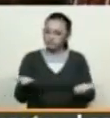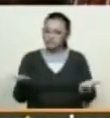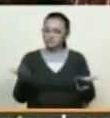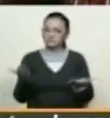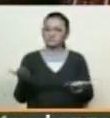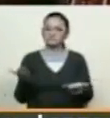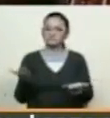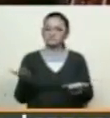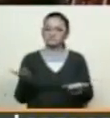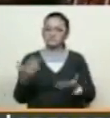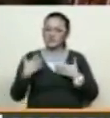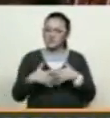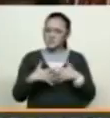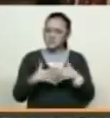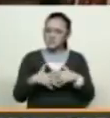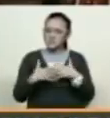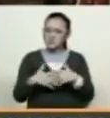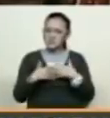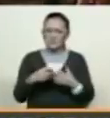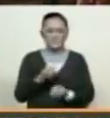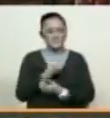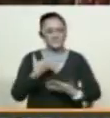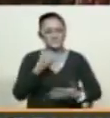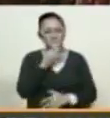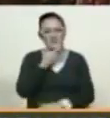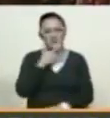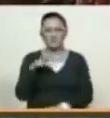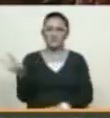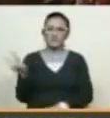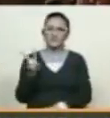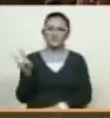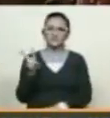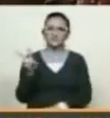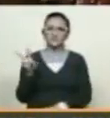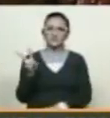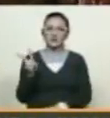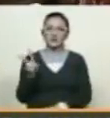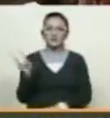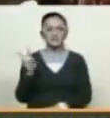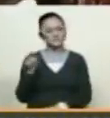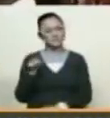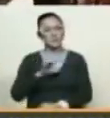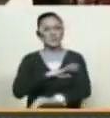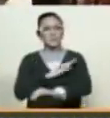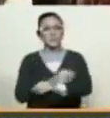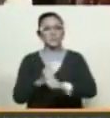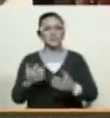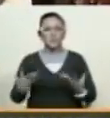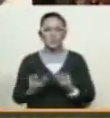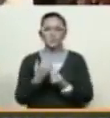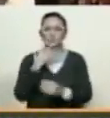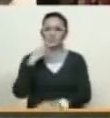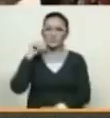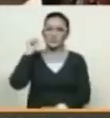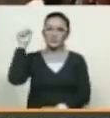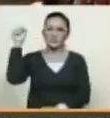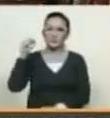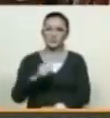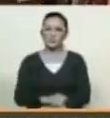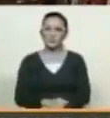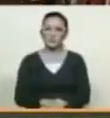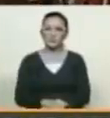desarrollarla como lo que es, un país maravilloso, un país potencia, junto con nuestro presidente Nicolás Maduro, con